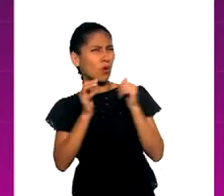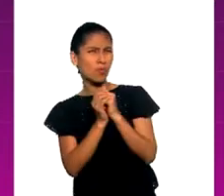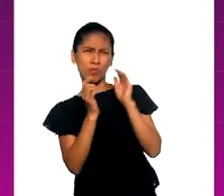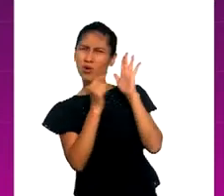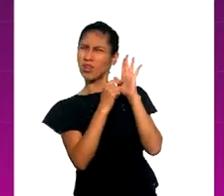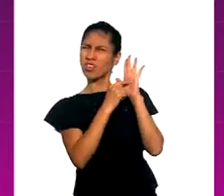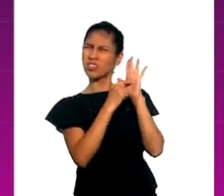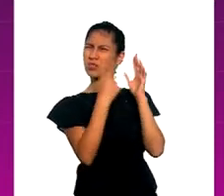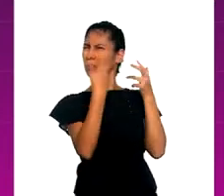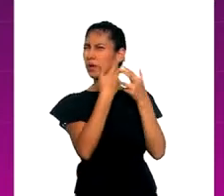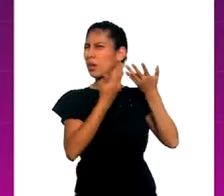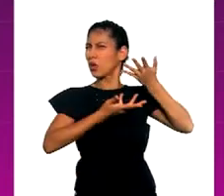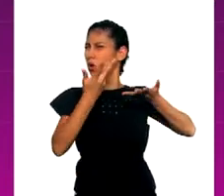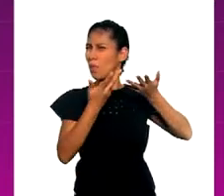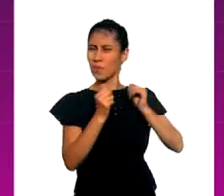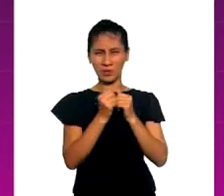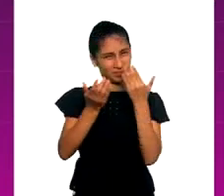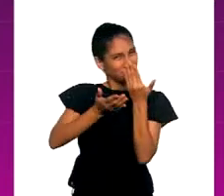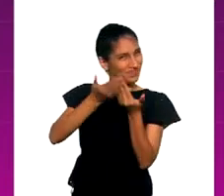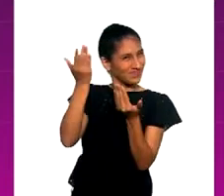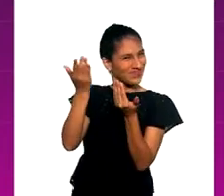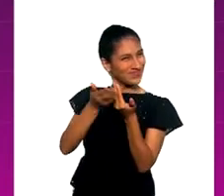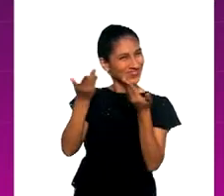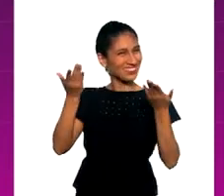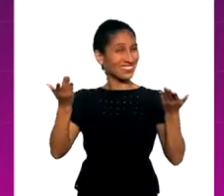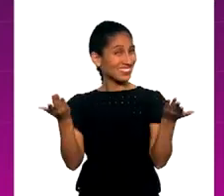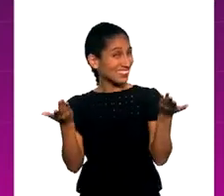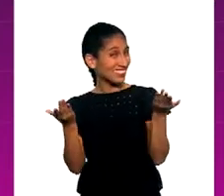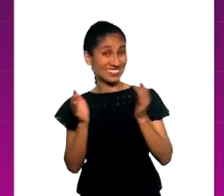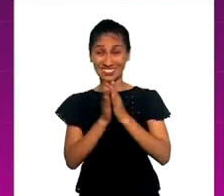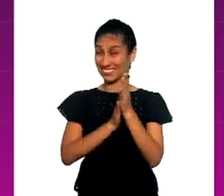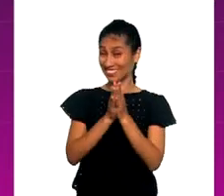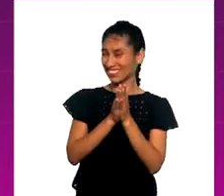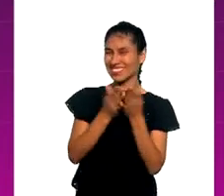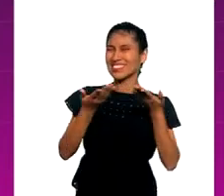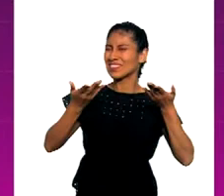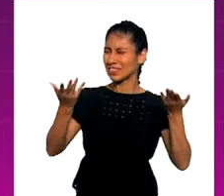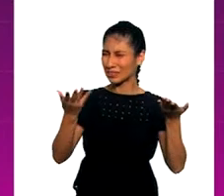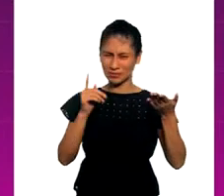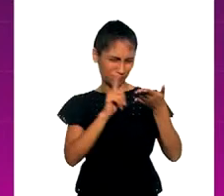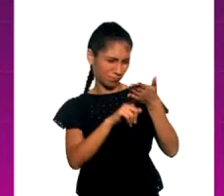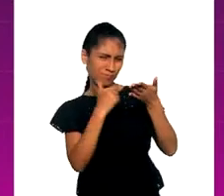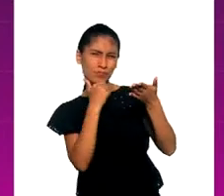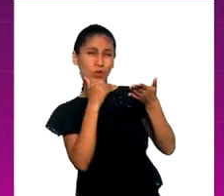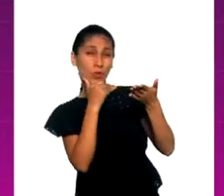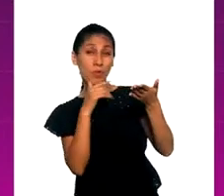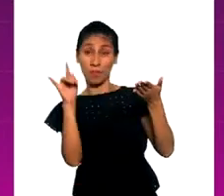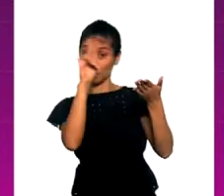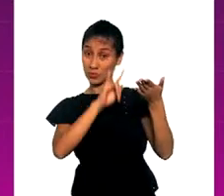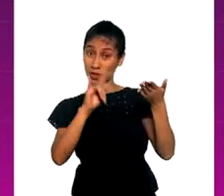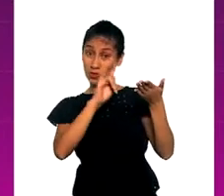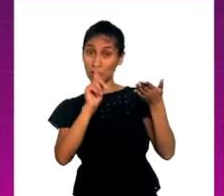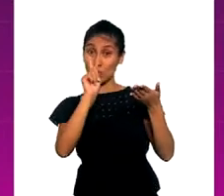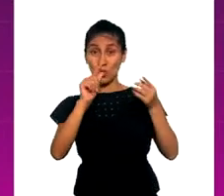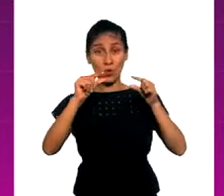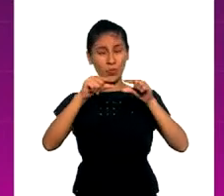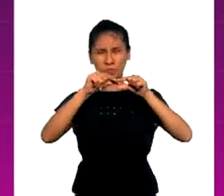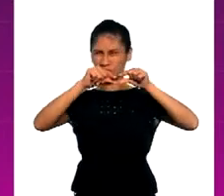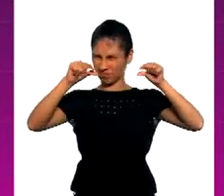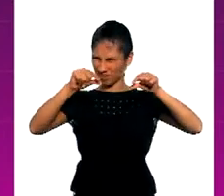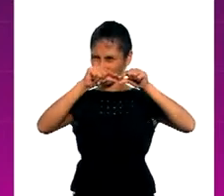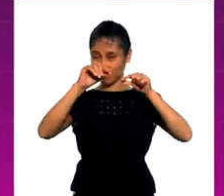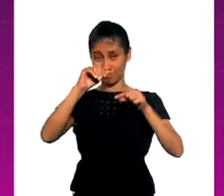tiene esa medida fácil mi estimado para saberlo usaremos un pequeño